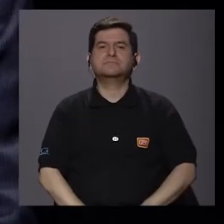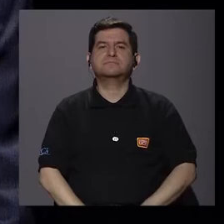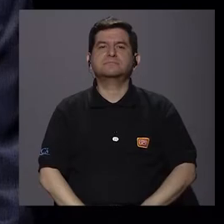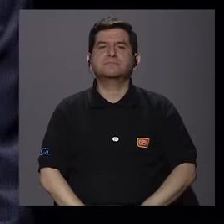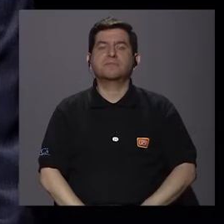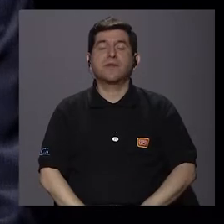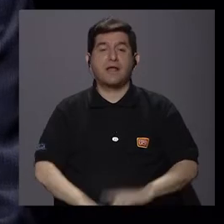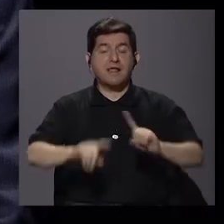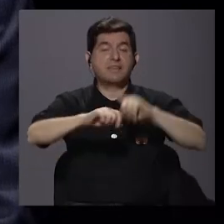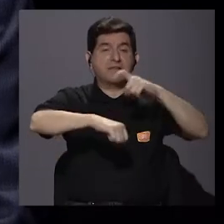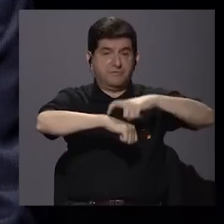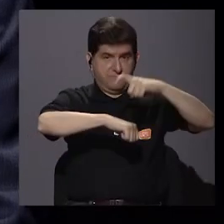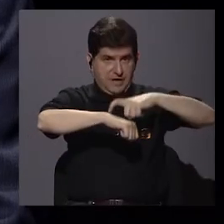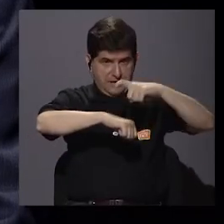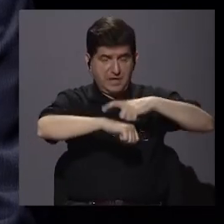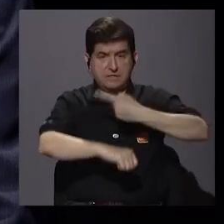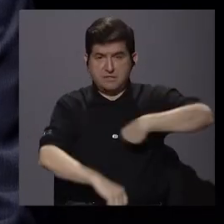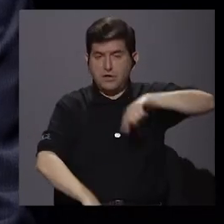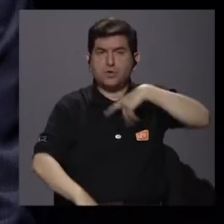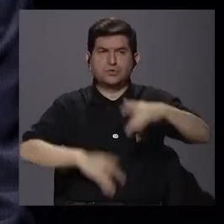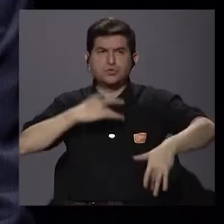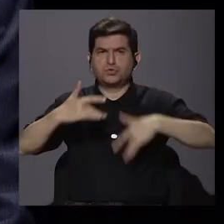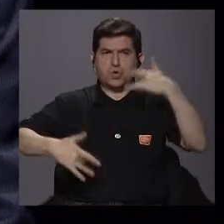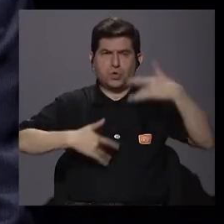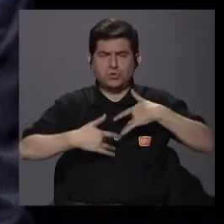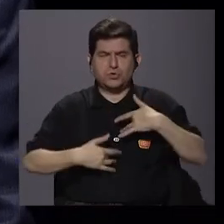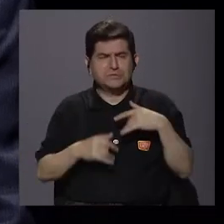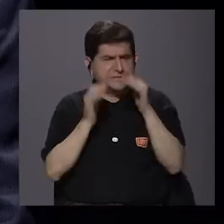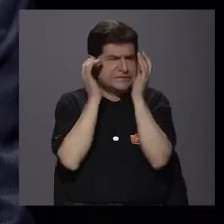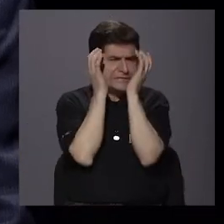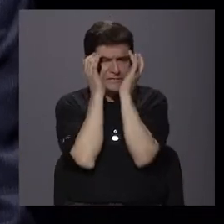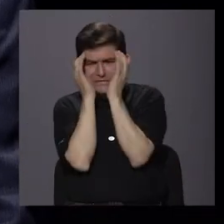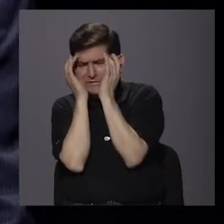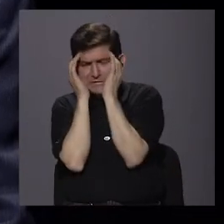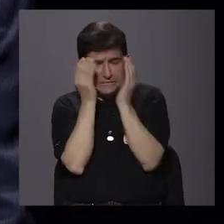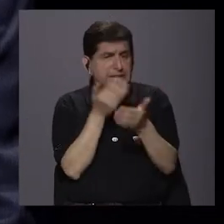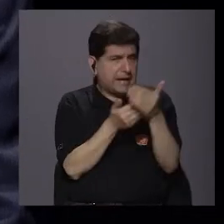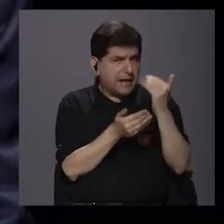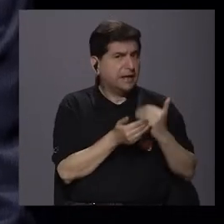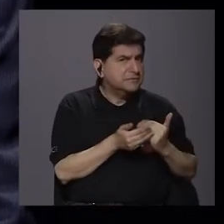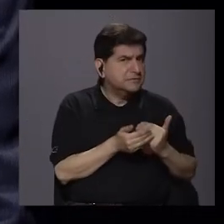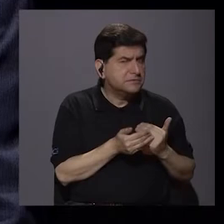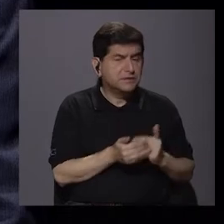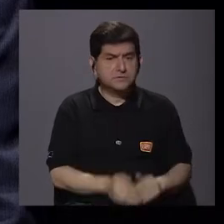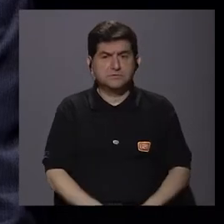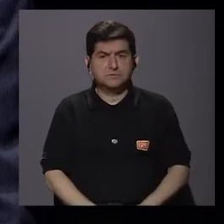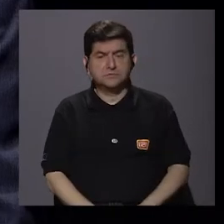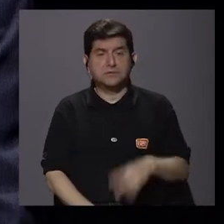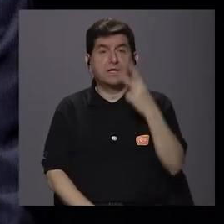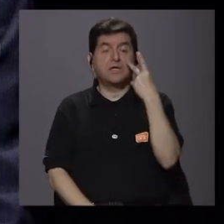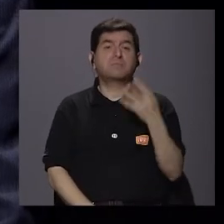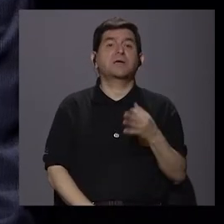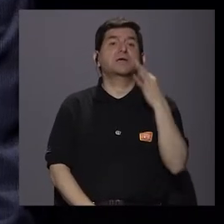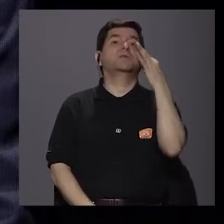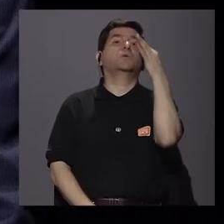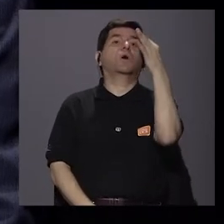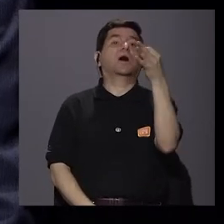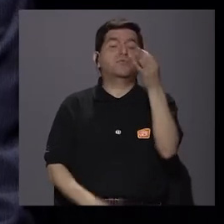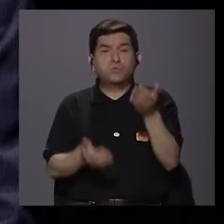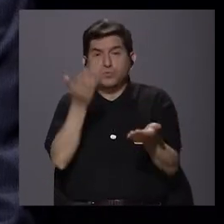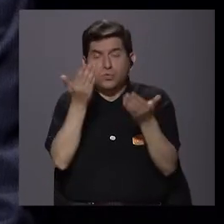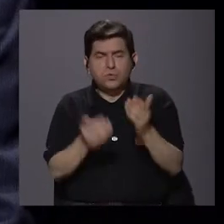varios momentos en que hemos sentido grandes angustias en el pasado y que hemos visto el futuro